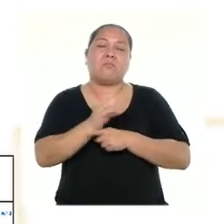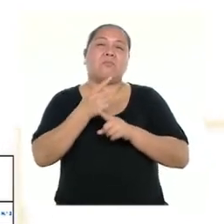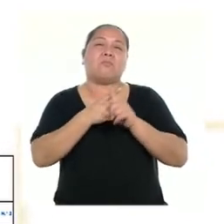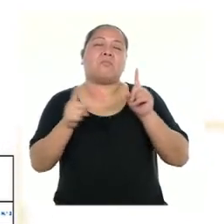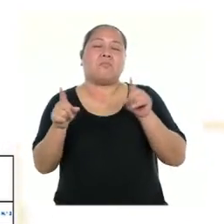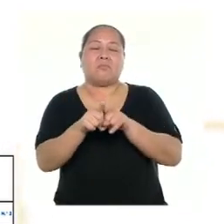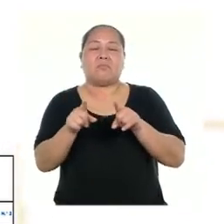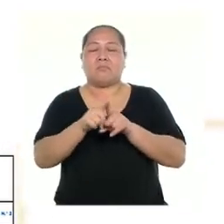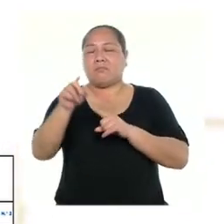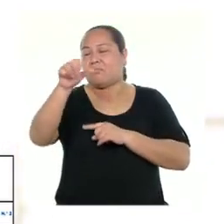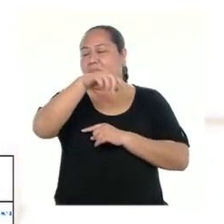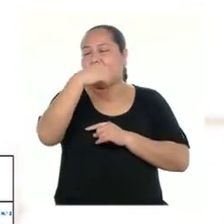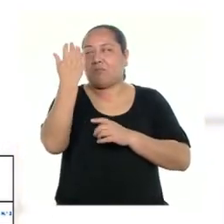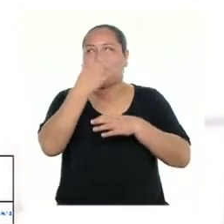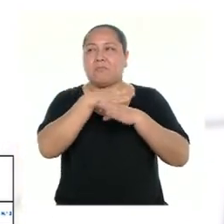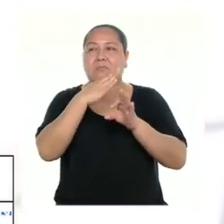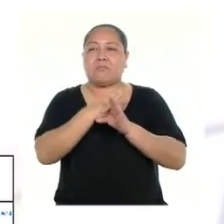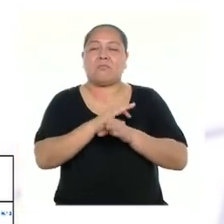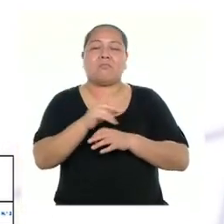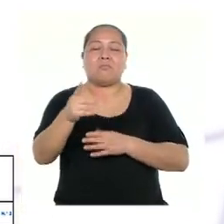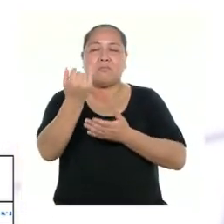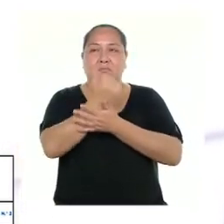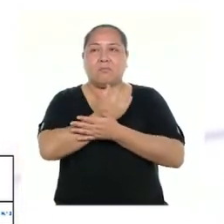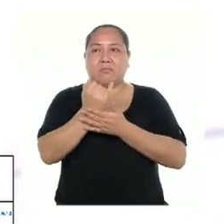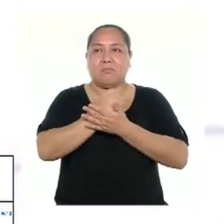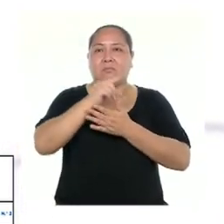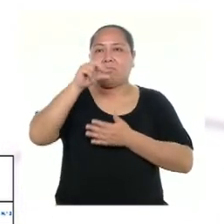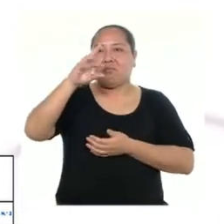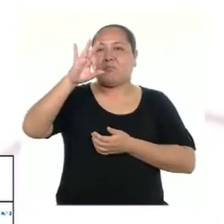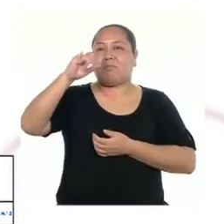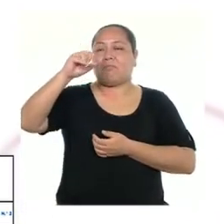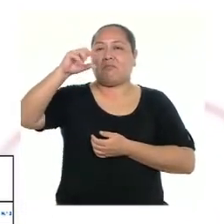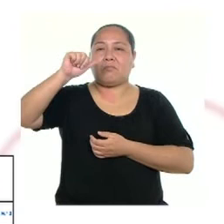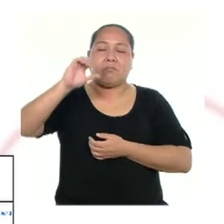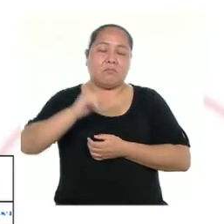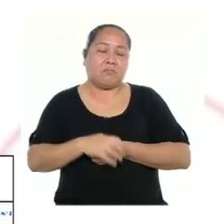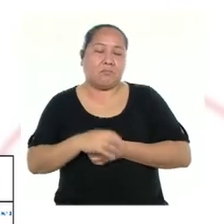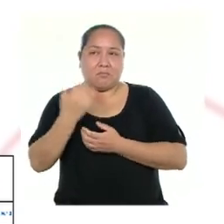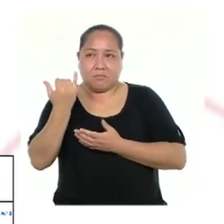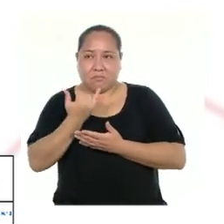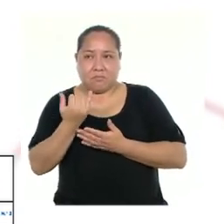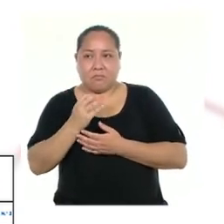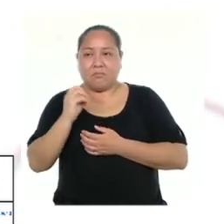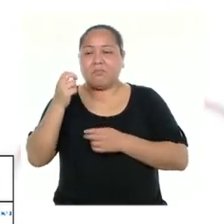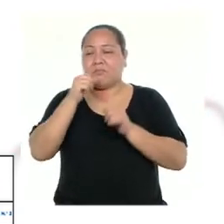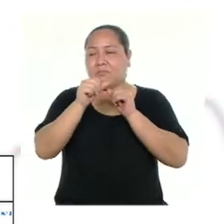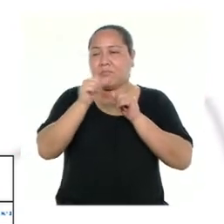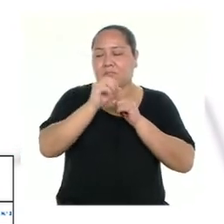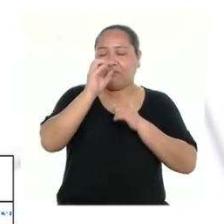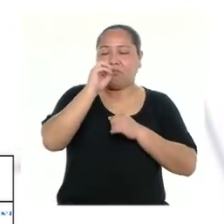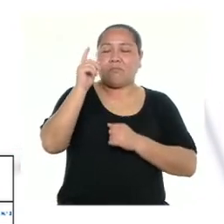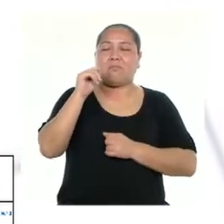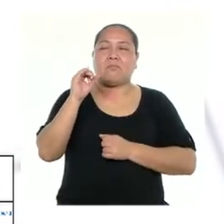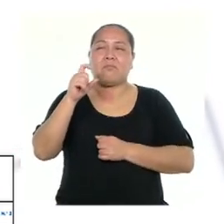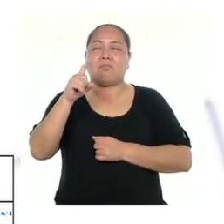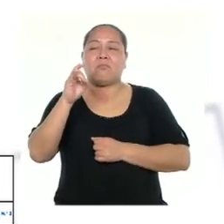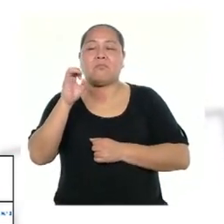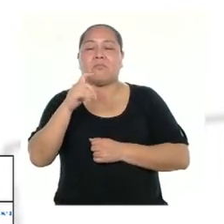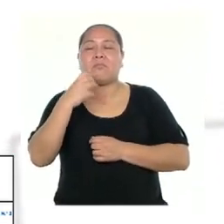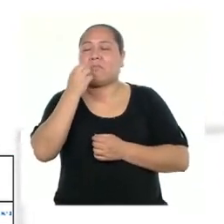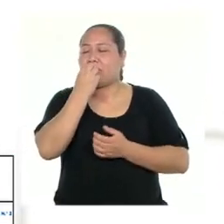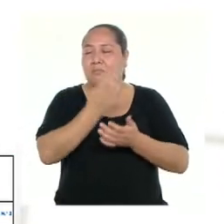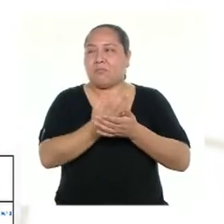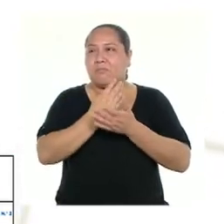otras maneras, mediante una escala gráfica, numérica o una textual. Es bueno saber que una escala